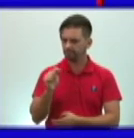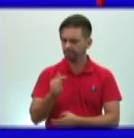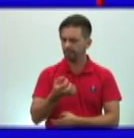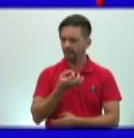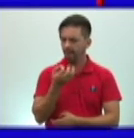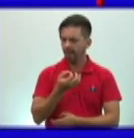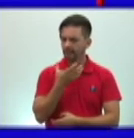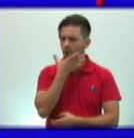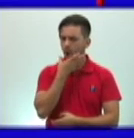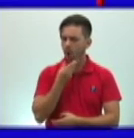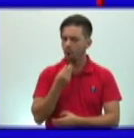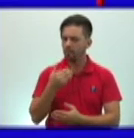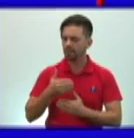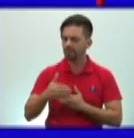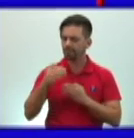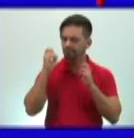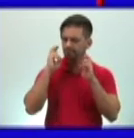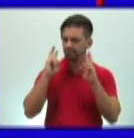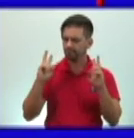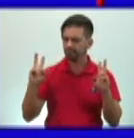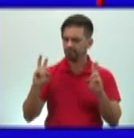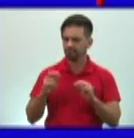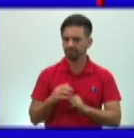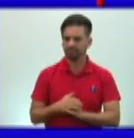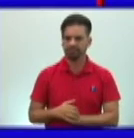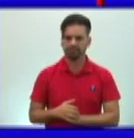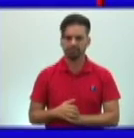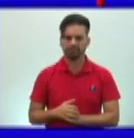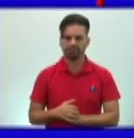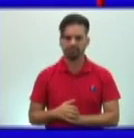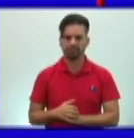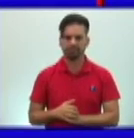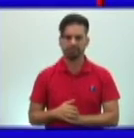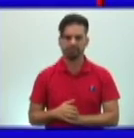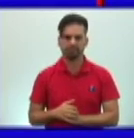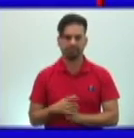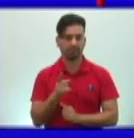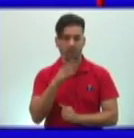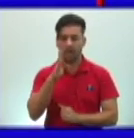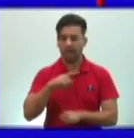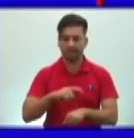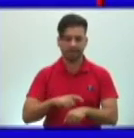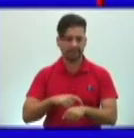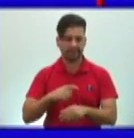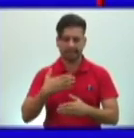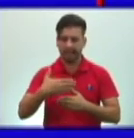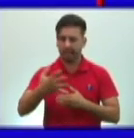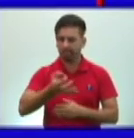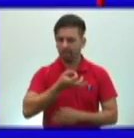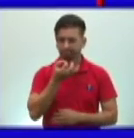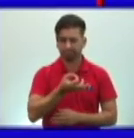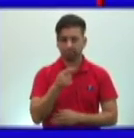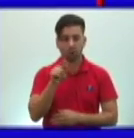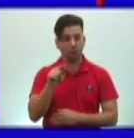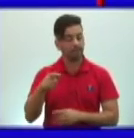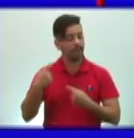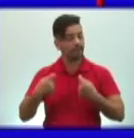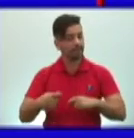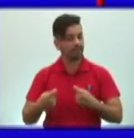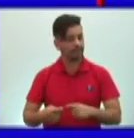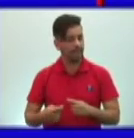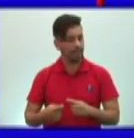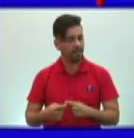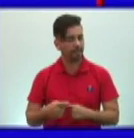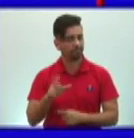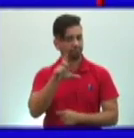vida. No nos da mucho tiempo para más, por lo tanto, ustedes deben conocer que en la